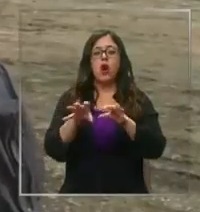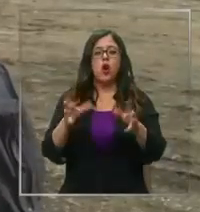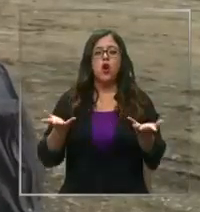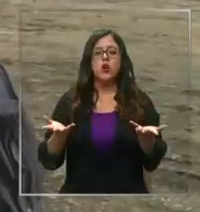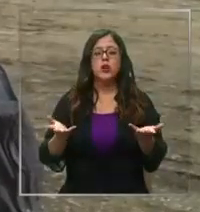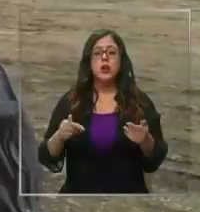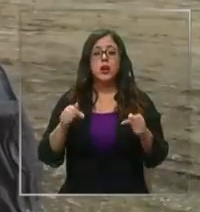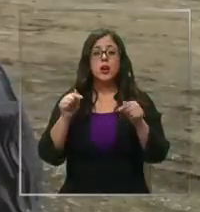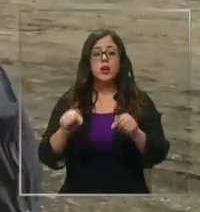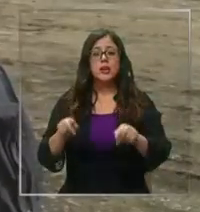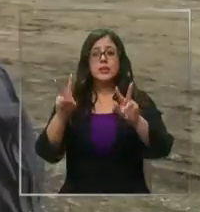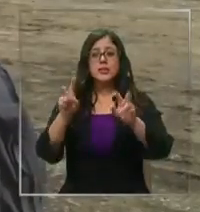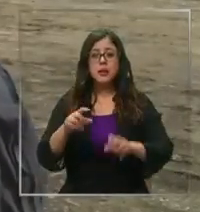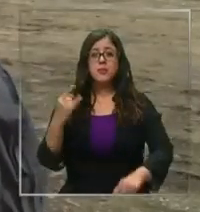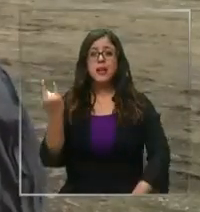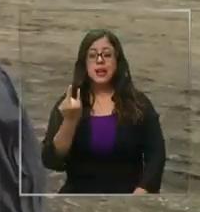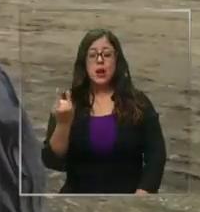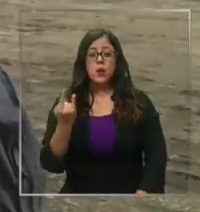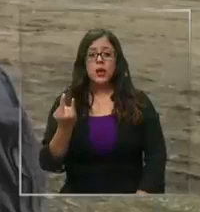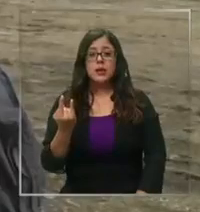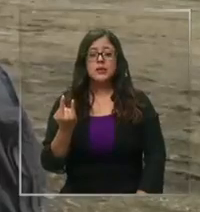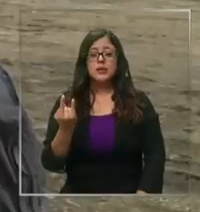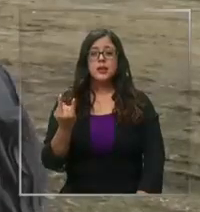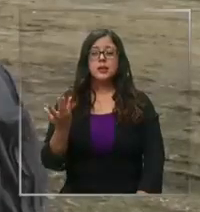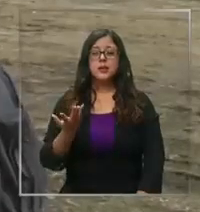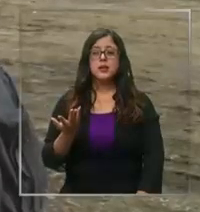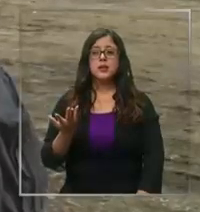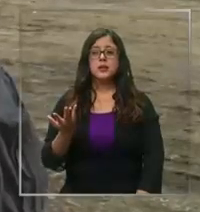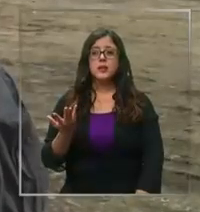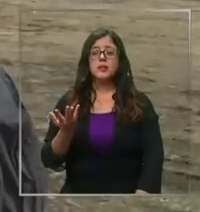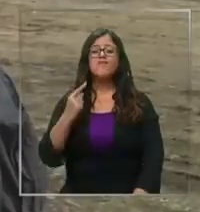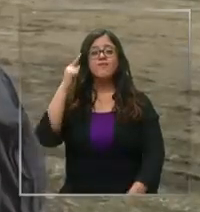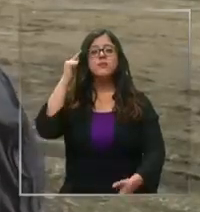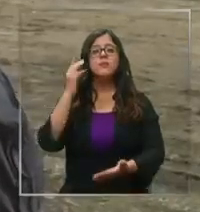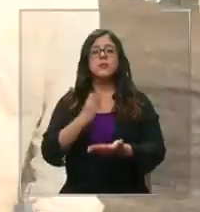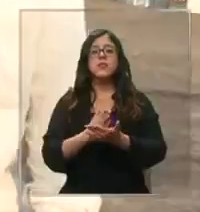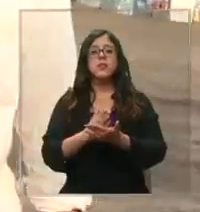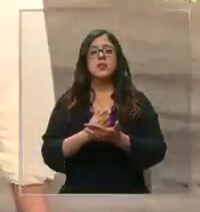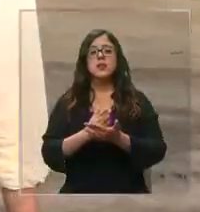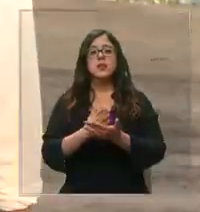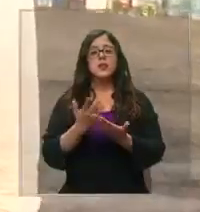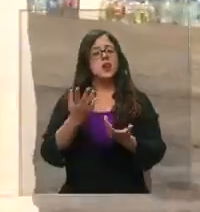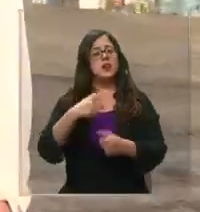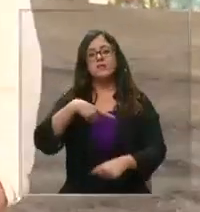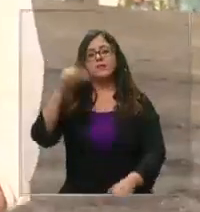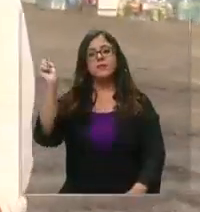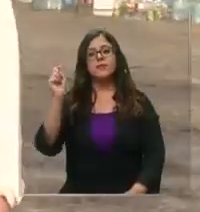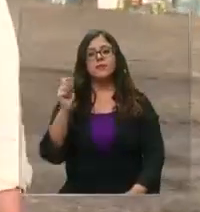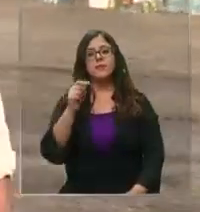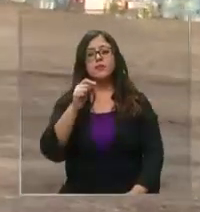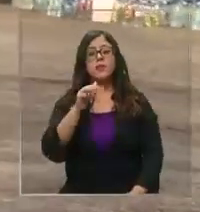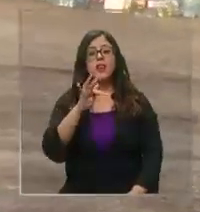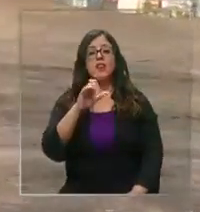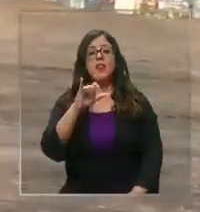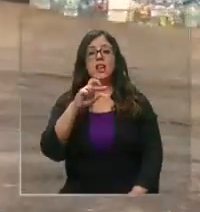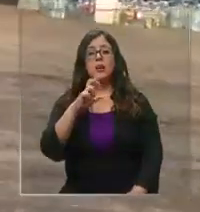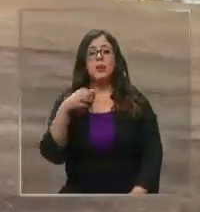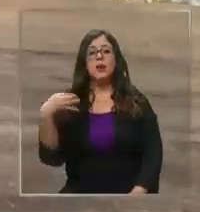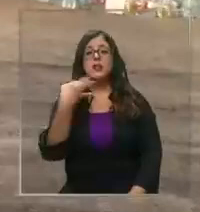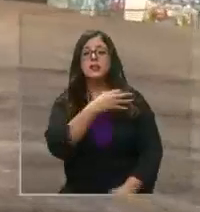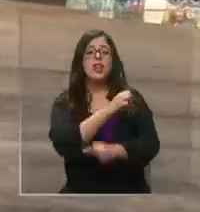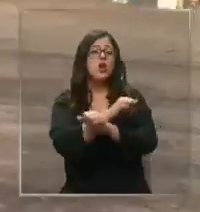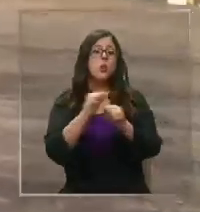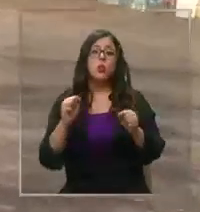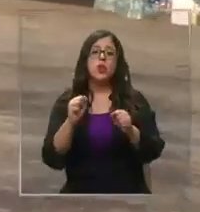Y ante la emergencia hemos decidido salir de ahí. Felipe denuncia que no pudieron sacar agua de